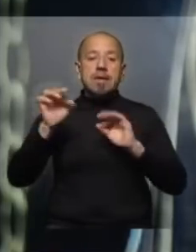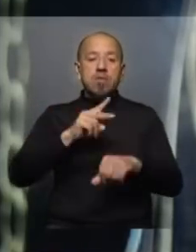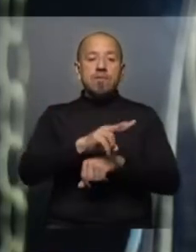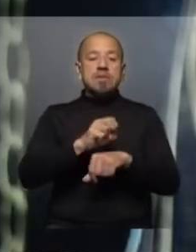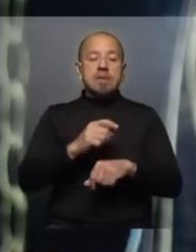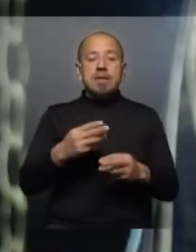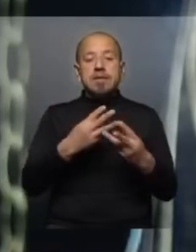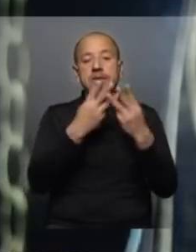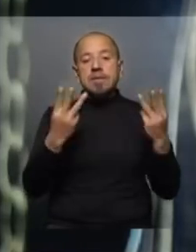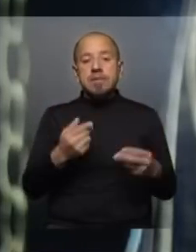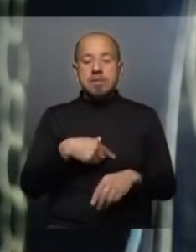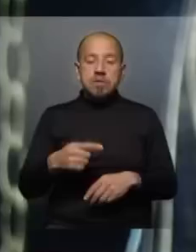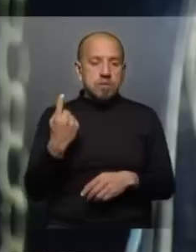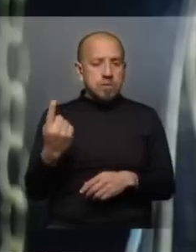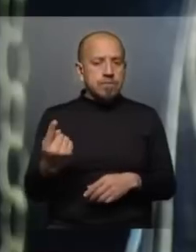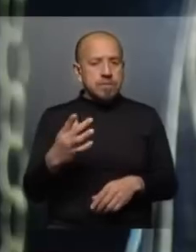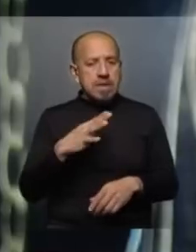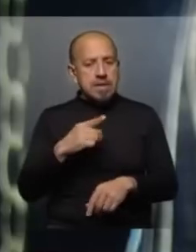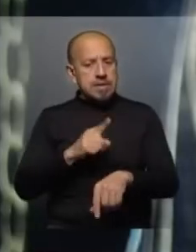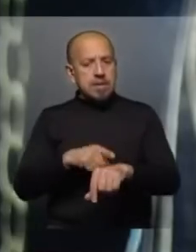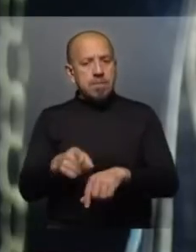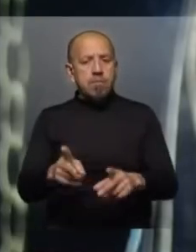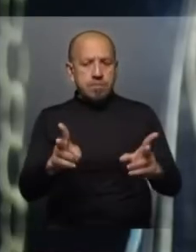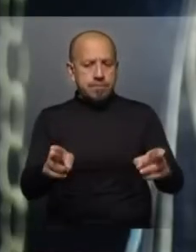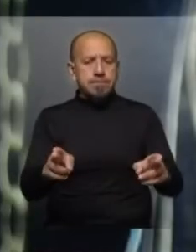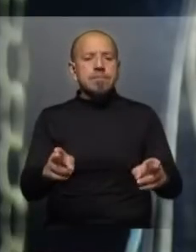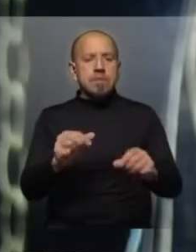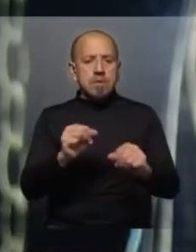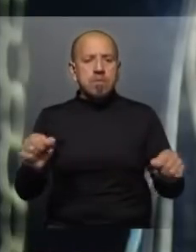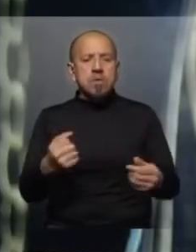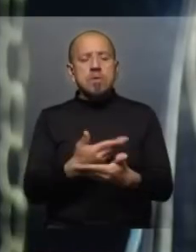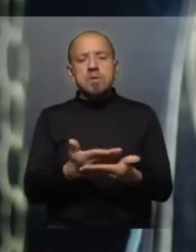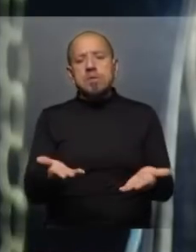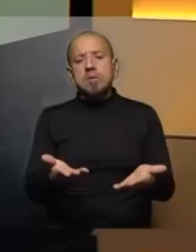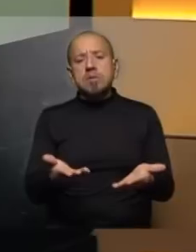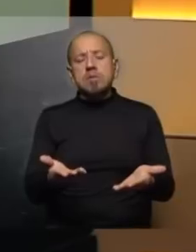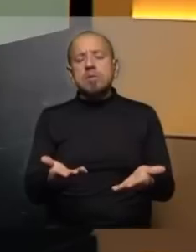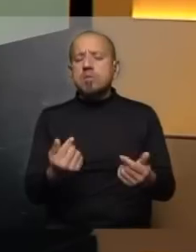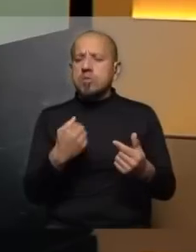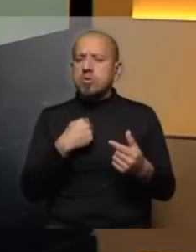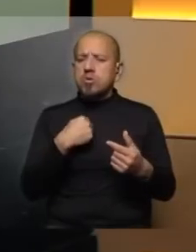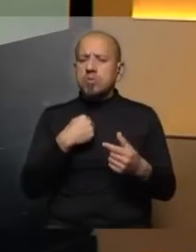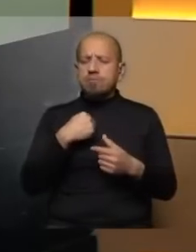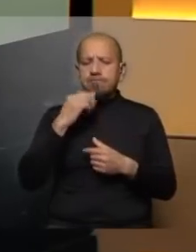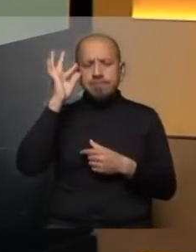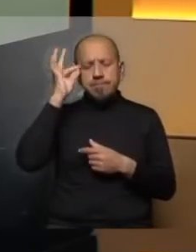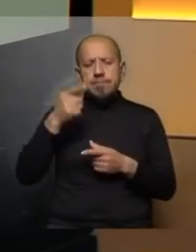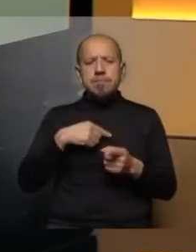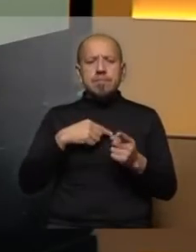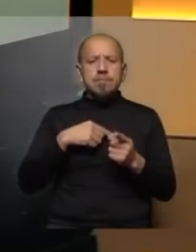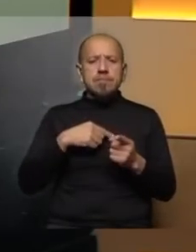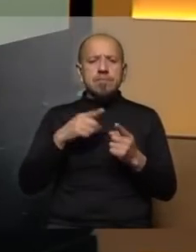titular que tenga un plazo para estar ahí que pueda presentar un plan Es más yo creo que el otro día